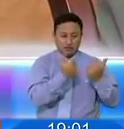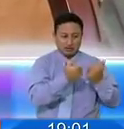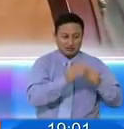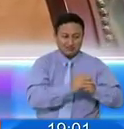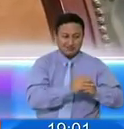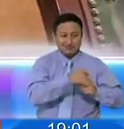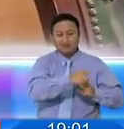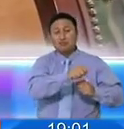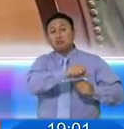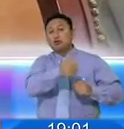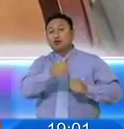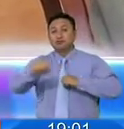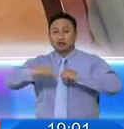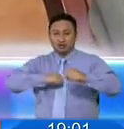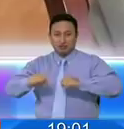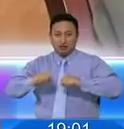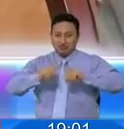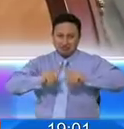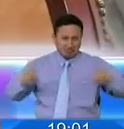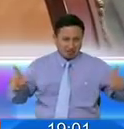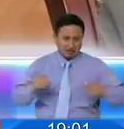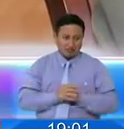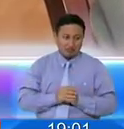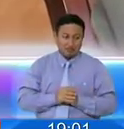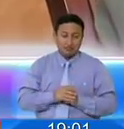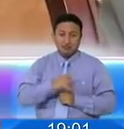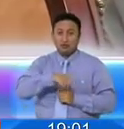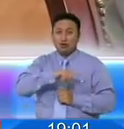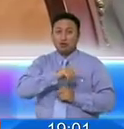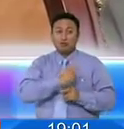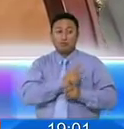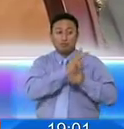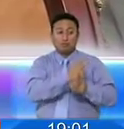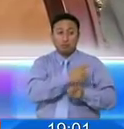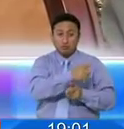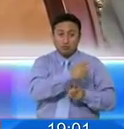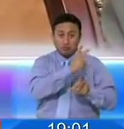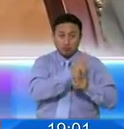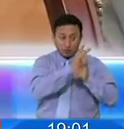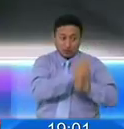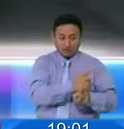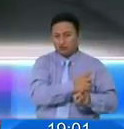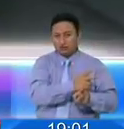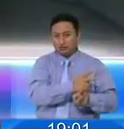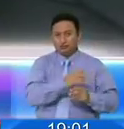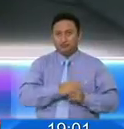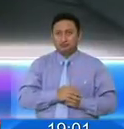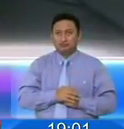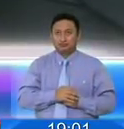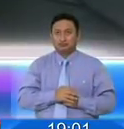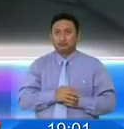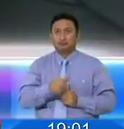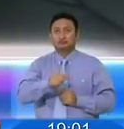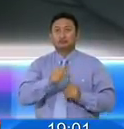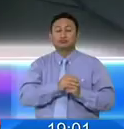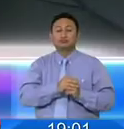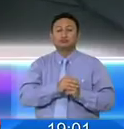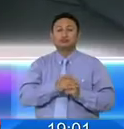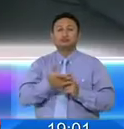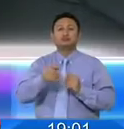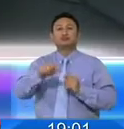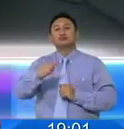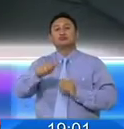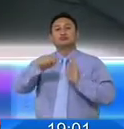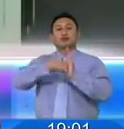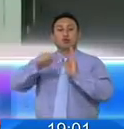de las funciones del asambleísta, no están alcanzadas, no están protegidas por esa inmunidad parlamentaria. El constitucionalista Rafael Ollarte